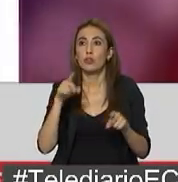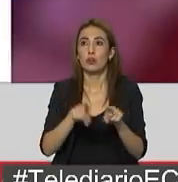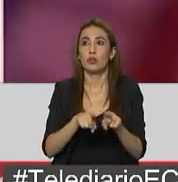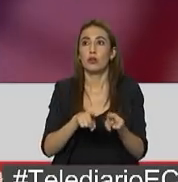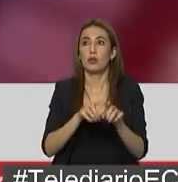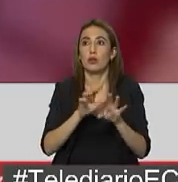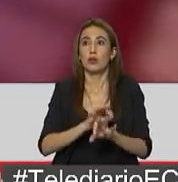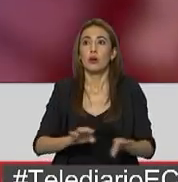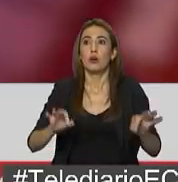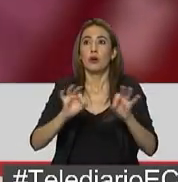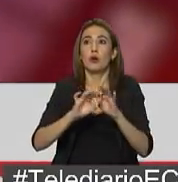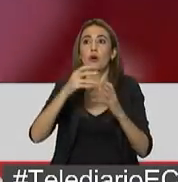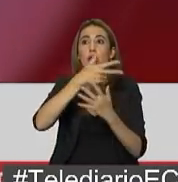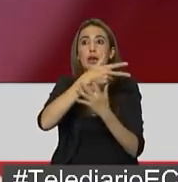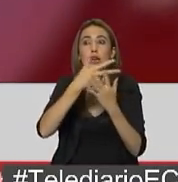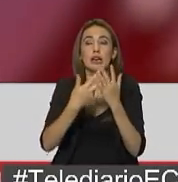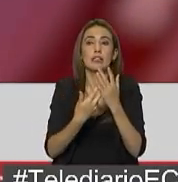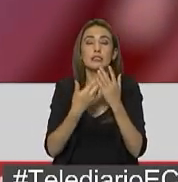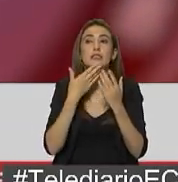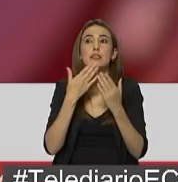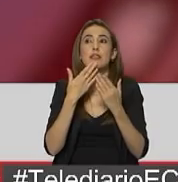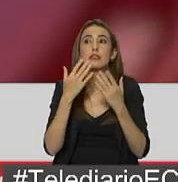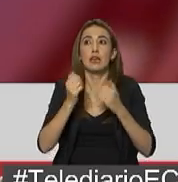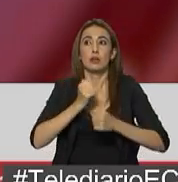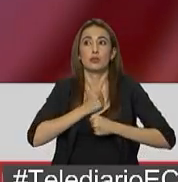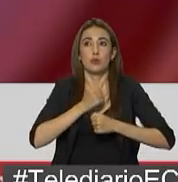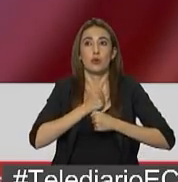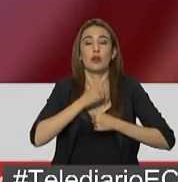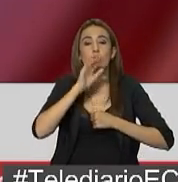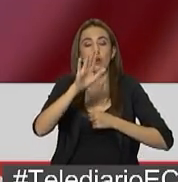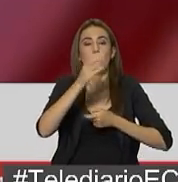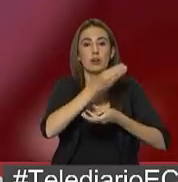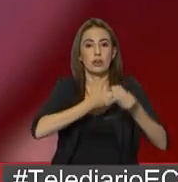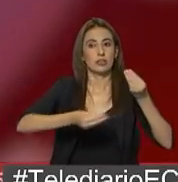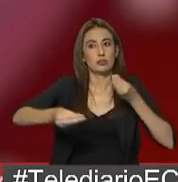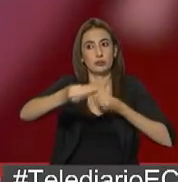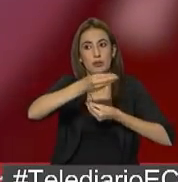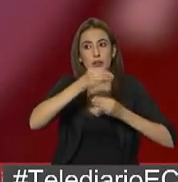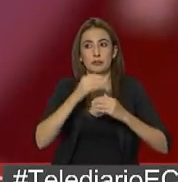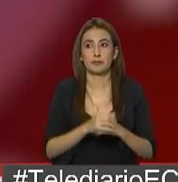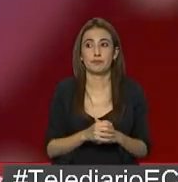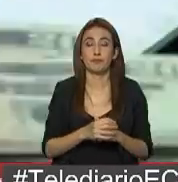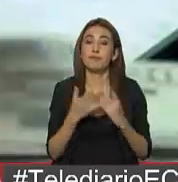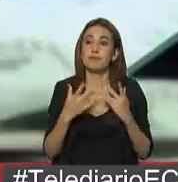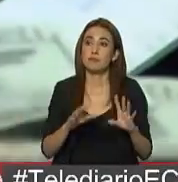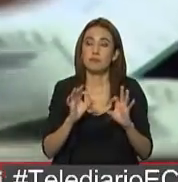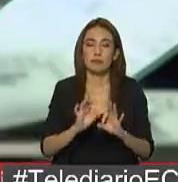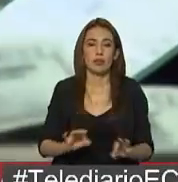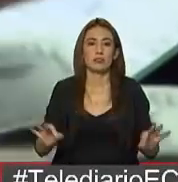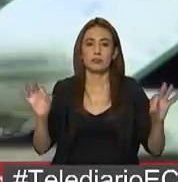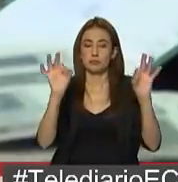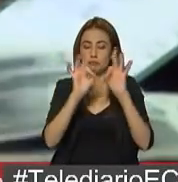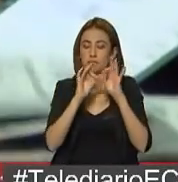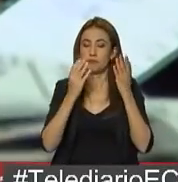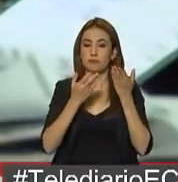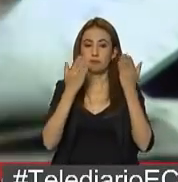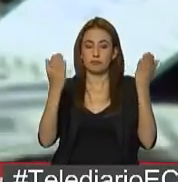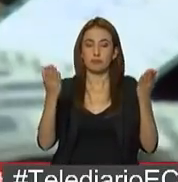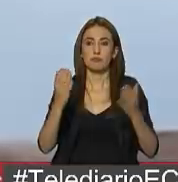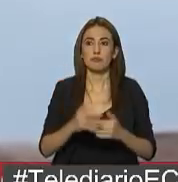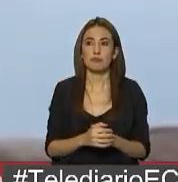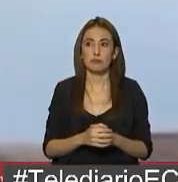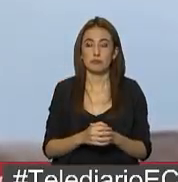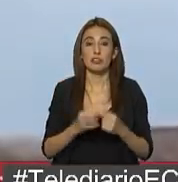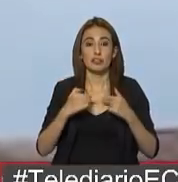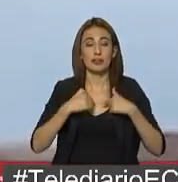El cheque se hizo efectivo, pero el dueño ya tiene su dinero de vuelta. Una acción que sin duda benefició a más de uno. Me